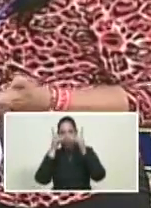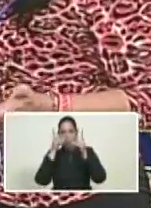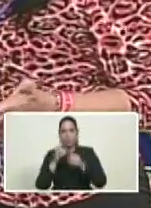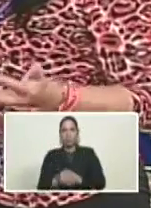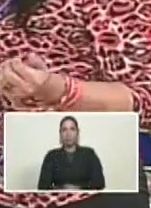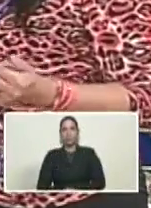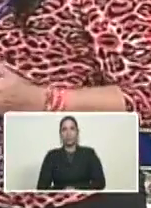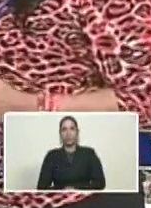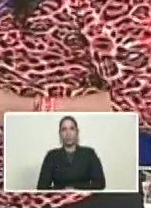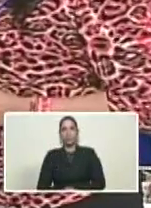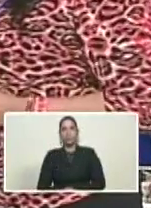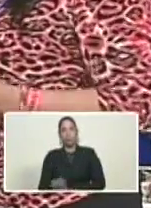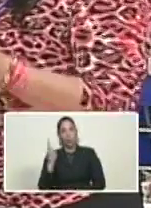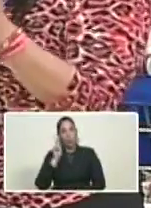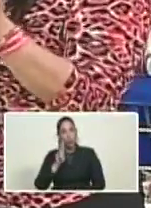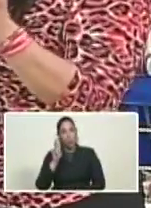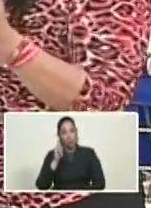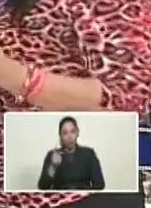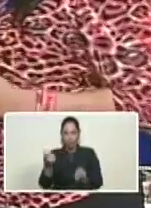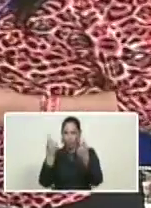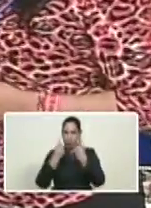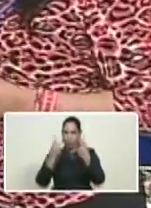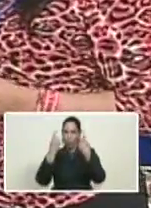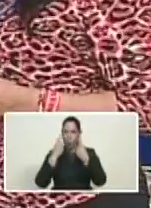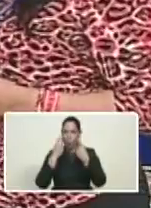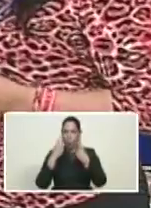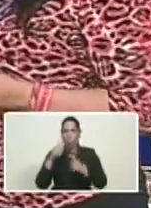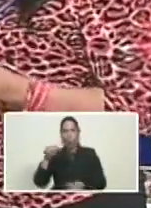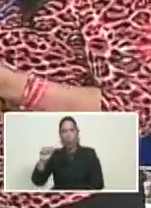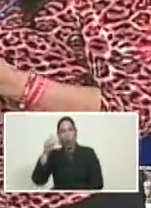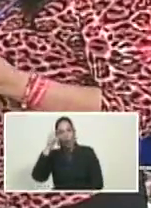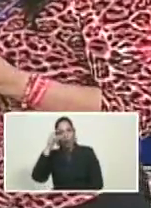mi profesora Aristóbulo Stúrenz y el representante de la delegación cubana.